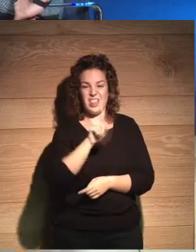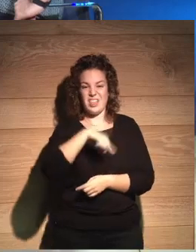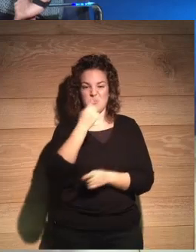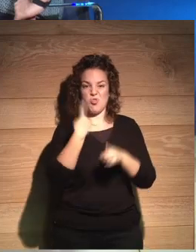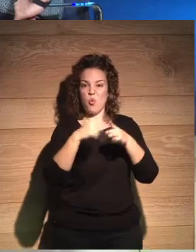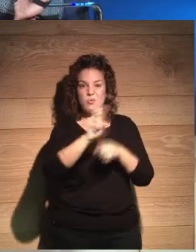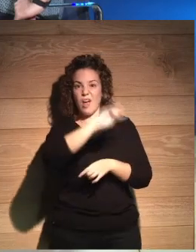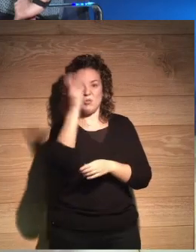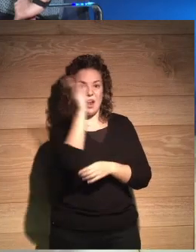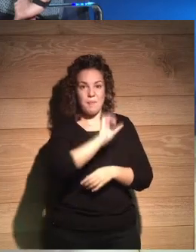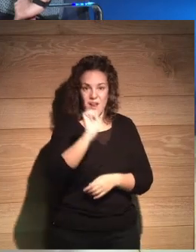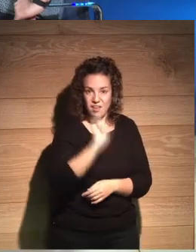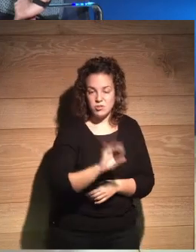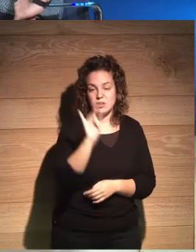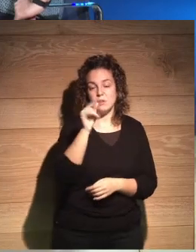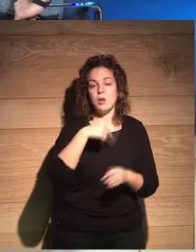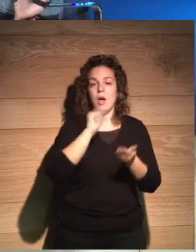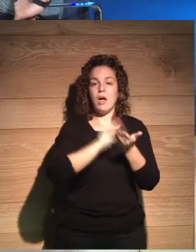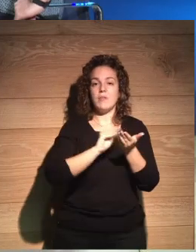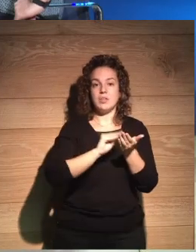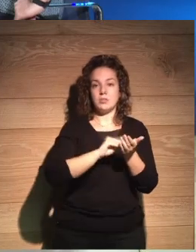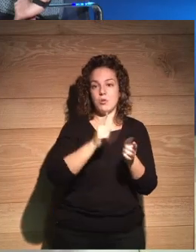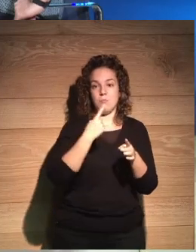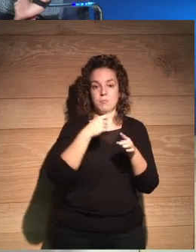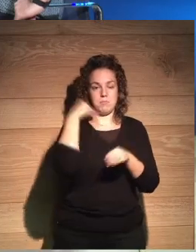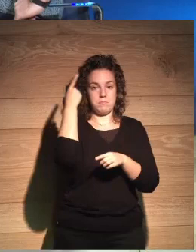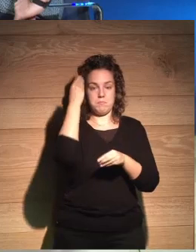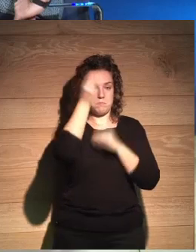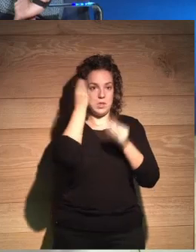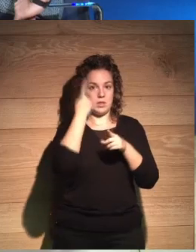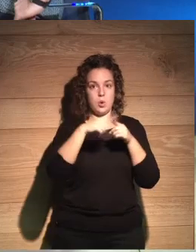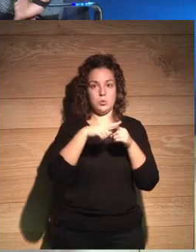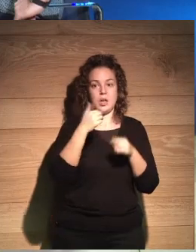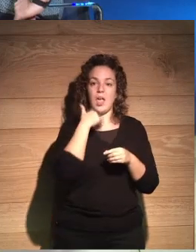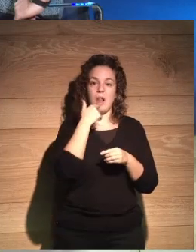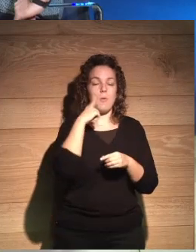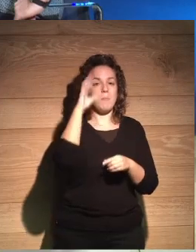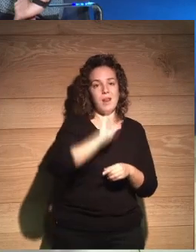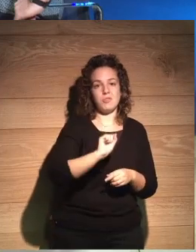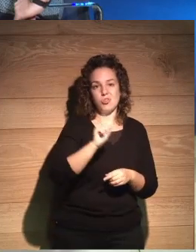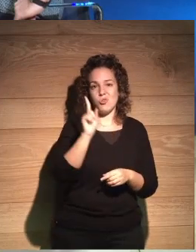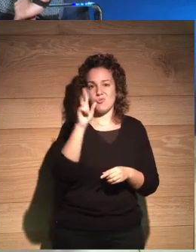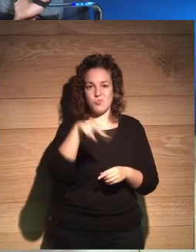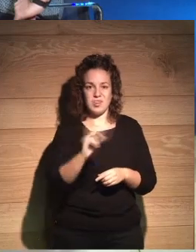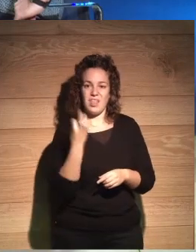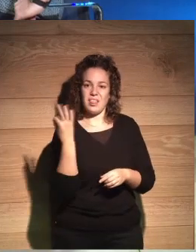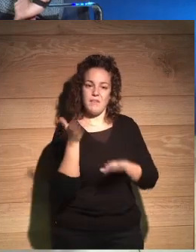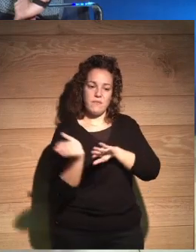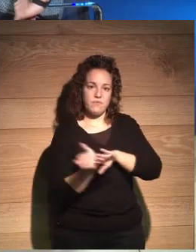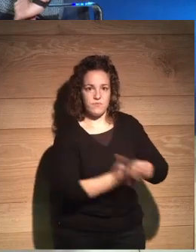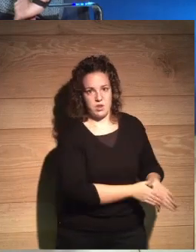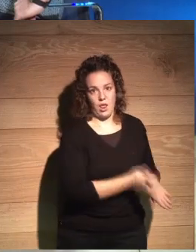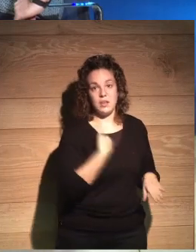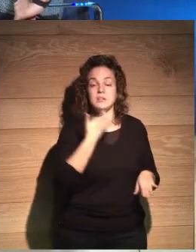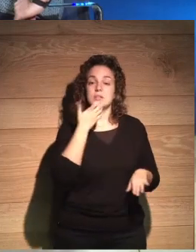cosa maravillosa. Sí, pero hay veces que piensas otra cosa y sale algo que no es maravilloso y tienes que aparcarlo. Si tú eso lo cuentas, al final